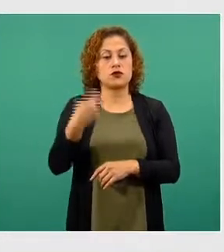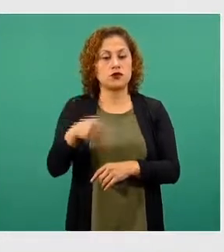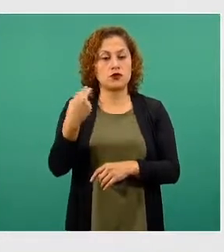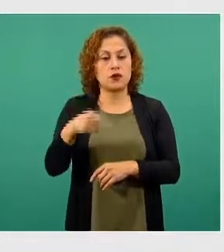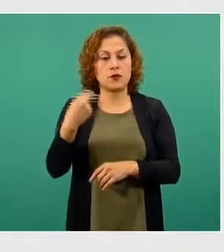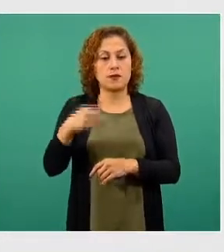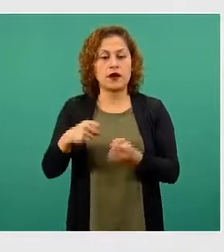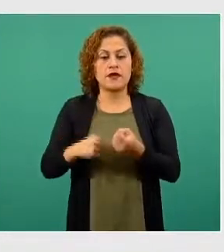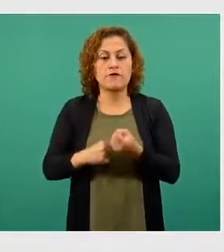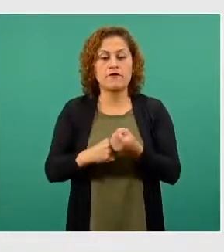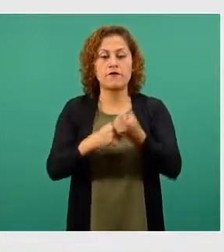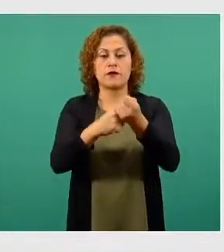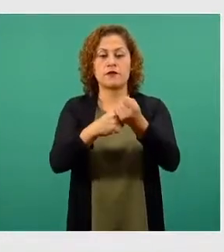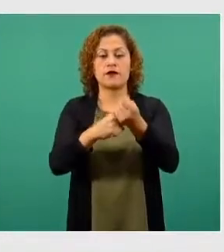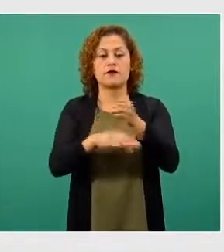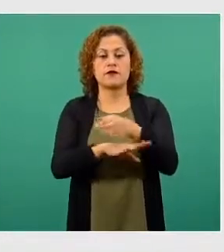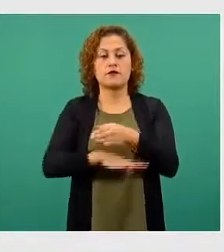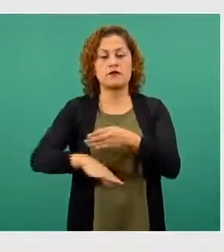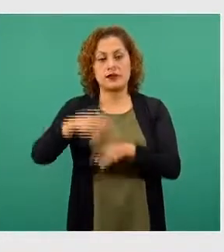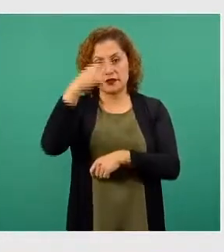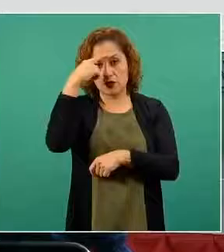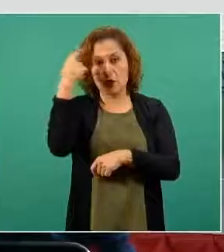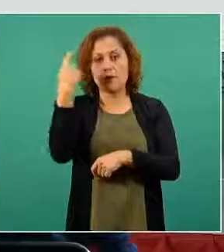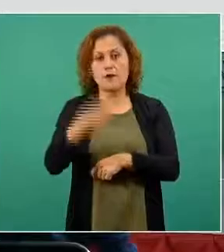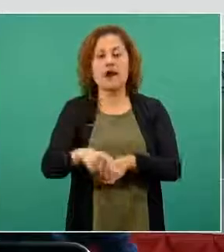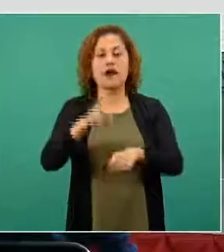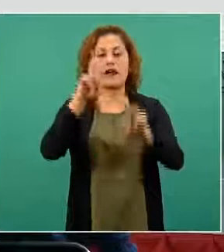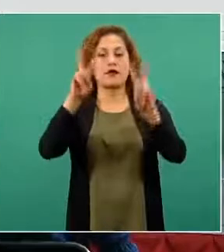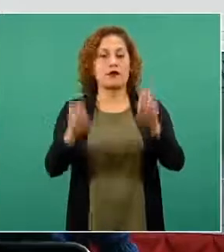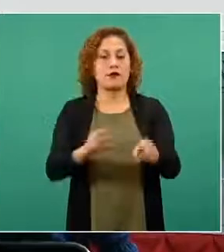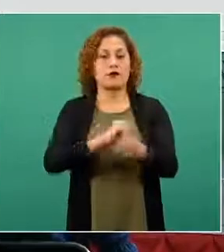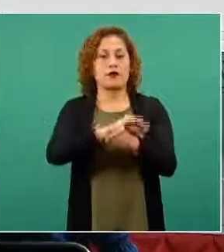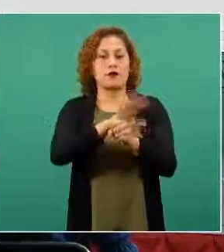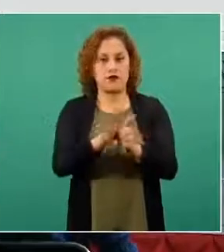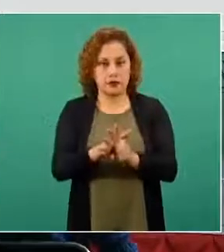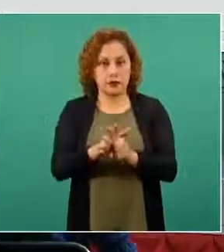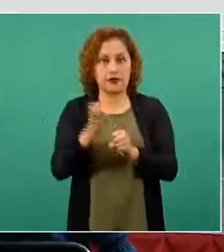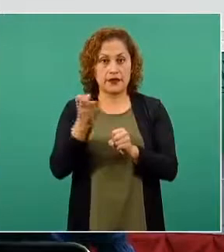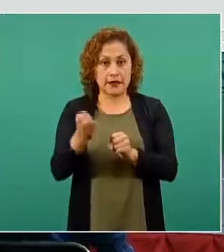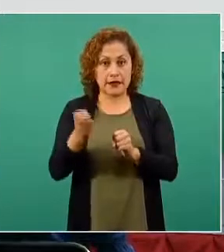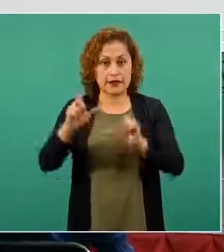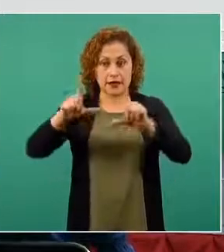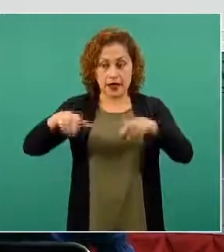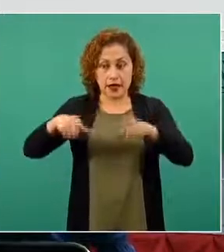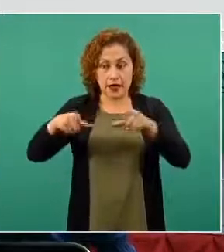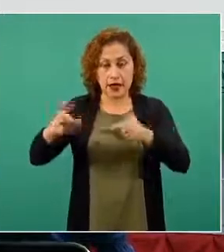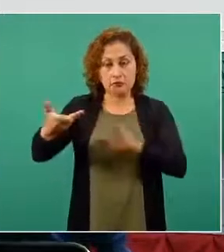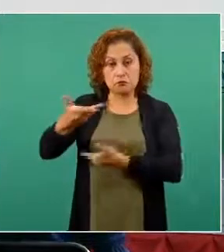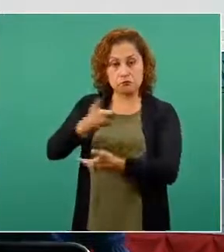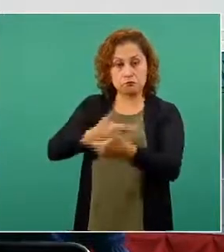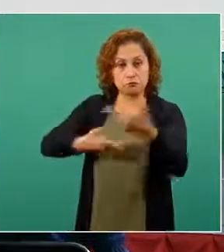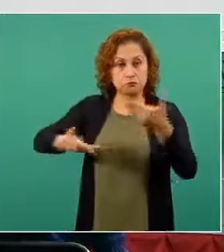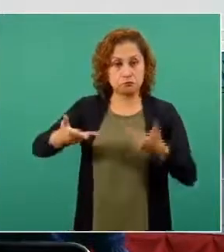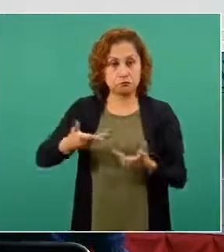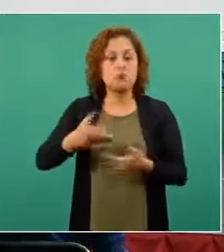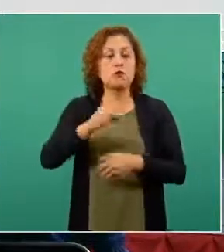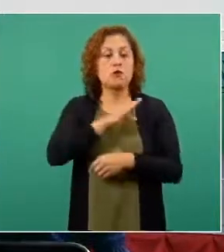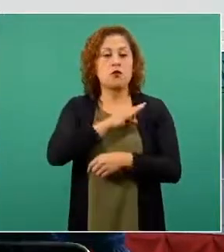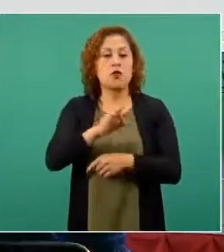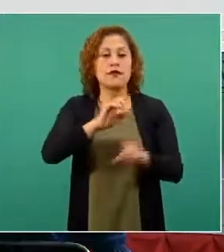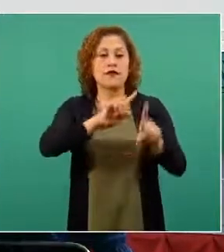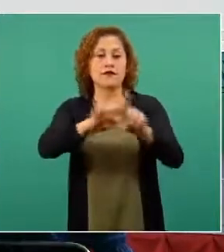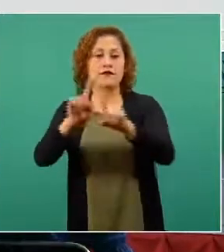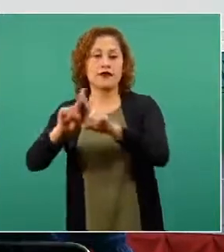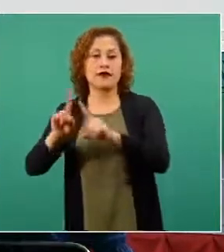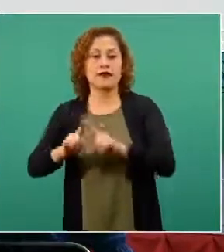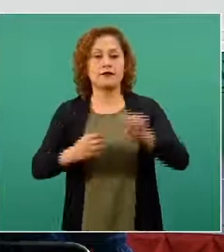Manejo del Paciente Crítico con COVID. Esta plataforma nos permitió de manera híbrida intercambiar con diferentes estados